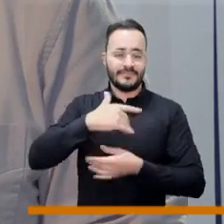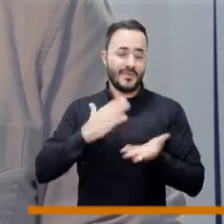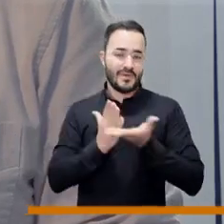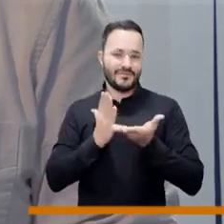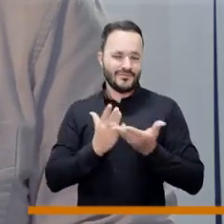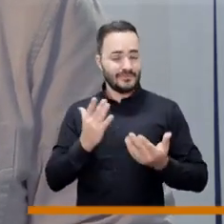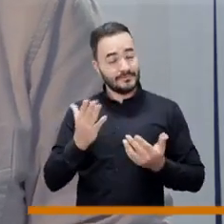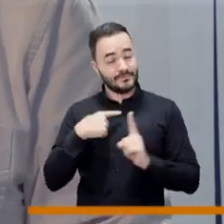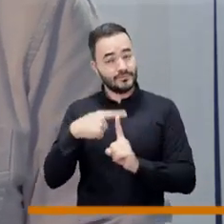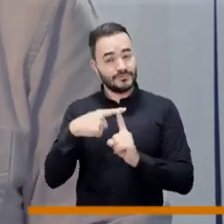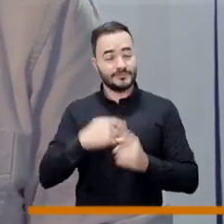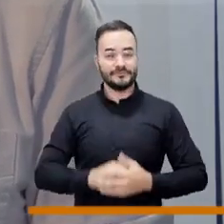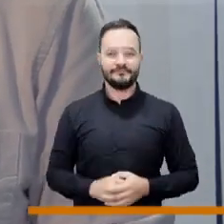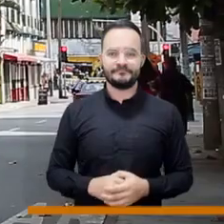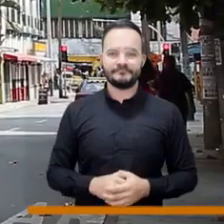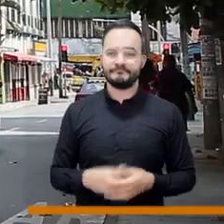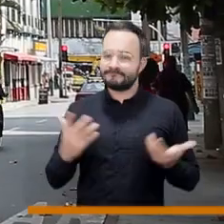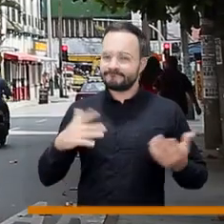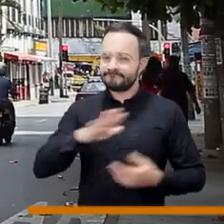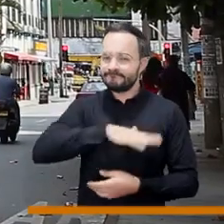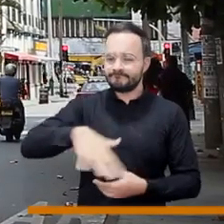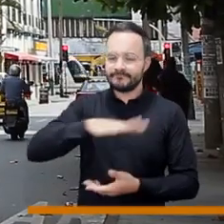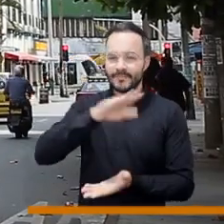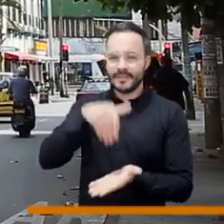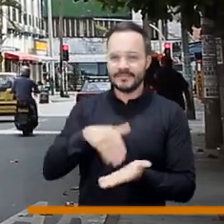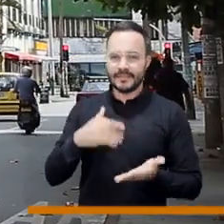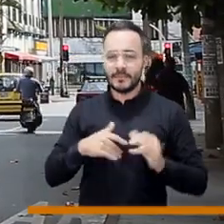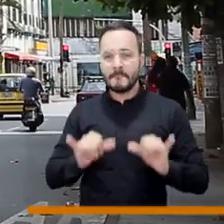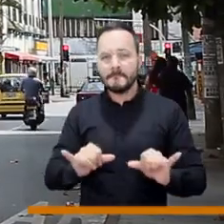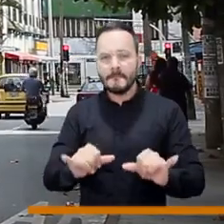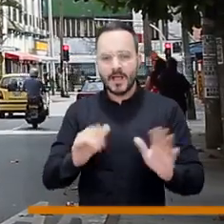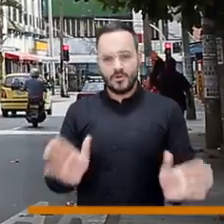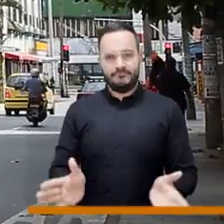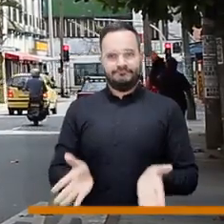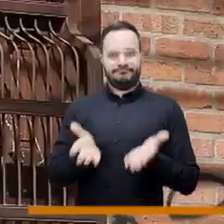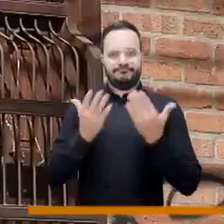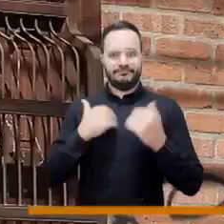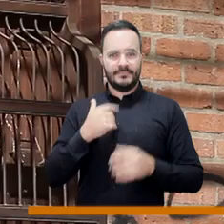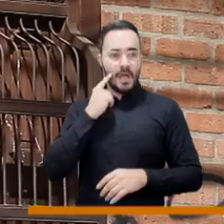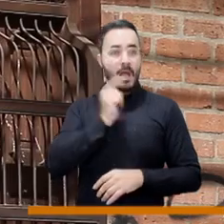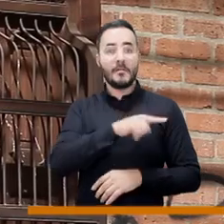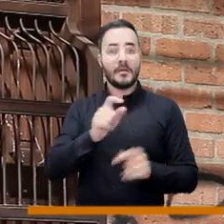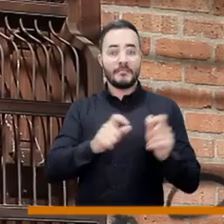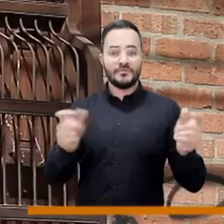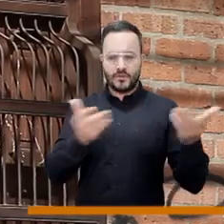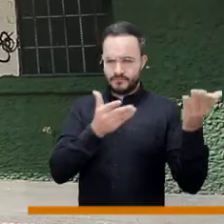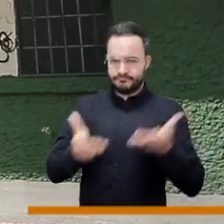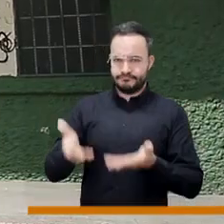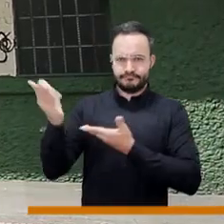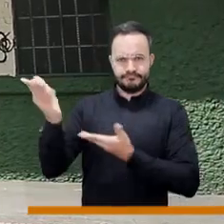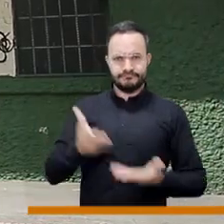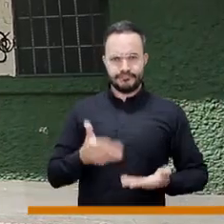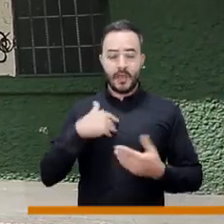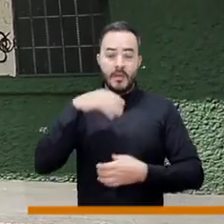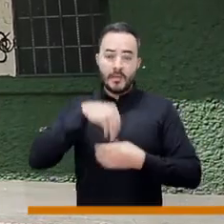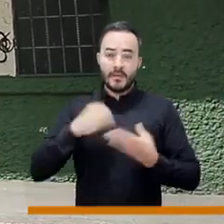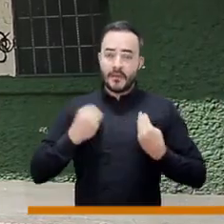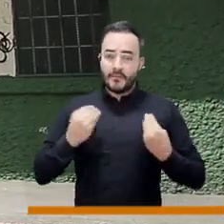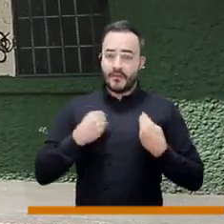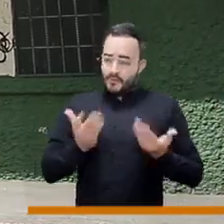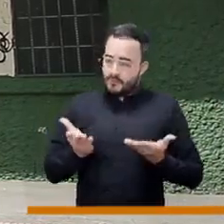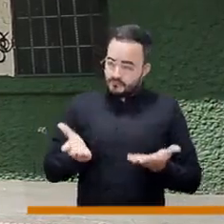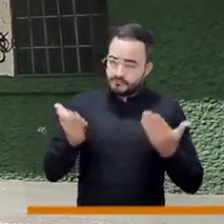puede apoyar una gran transformación del centro. Es revitalizar el centro y permitir que muchas más personas lo habiten en